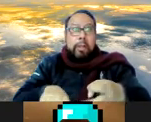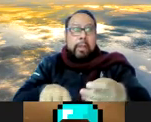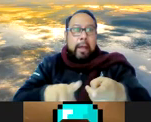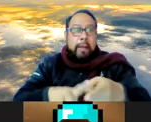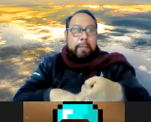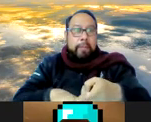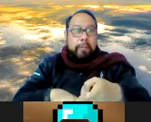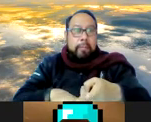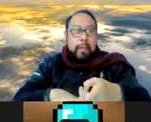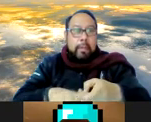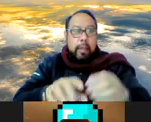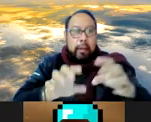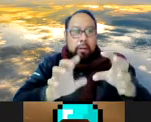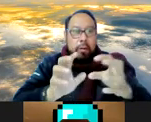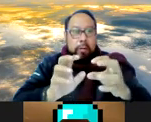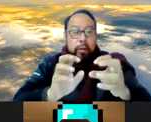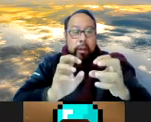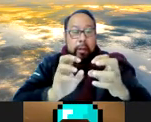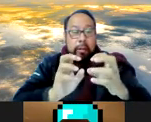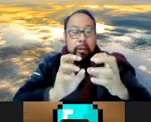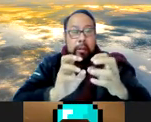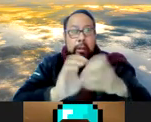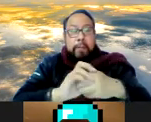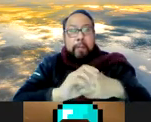una crónica, etcétera. Son